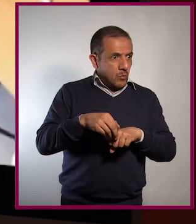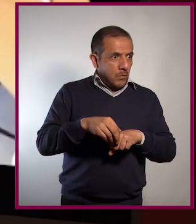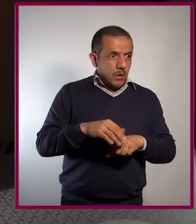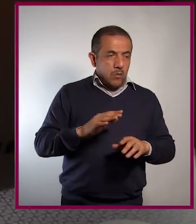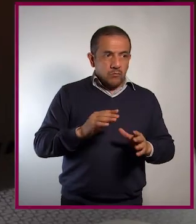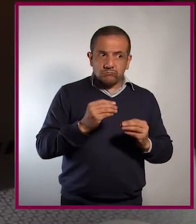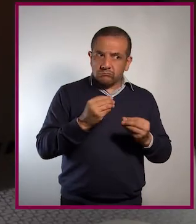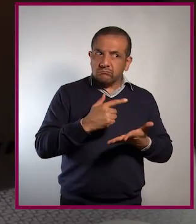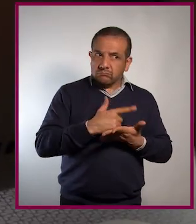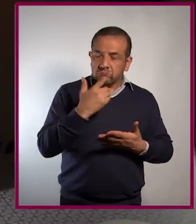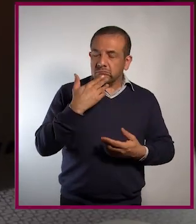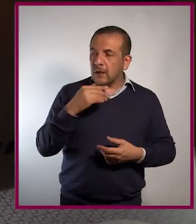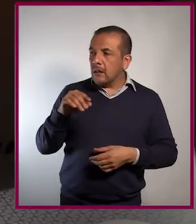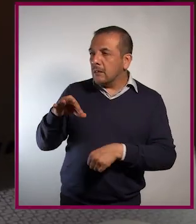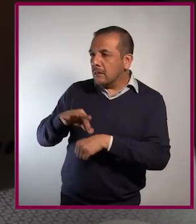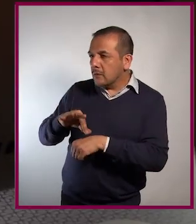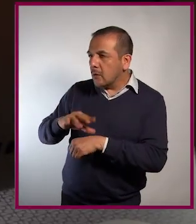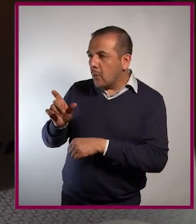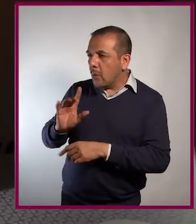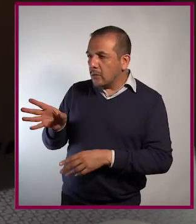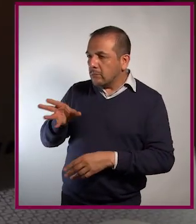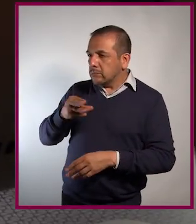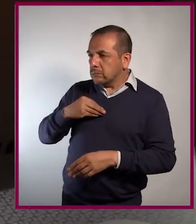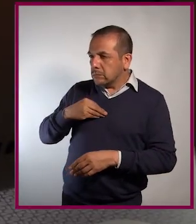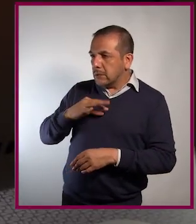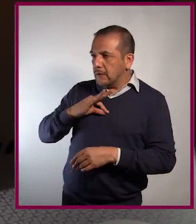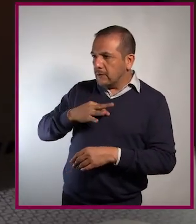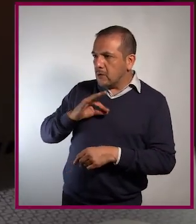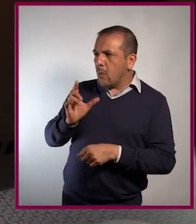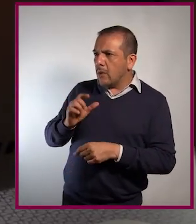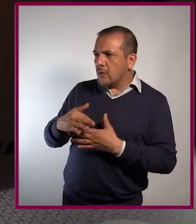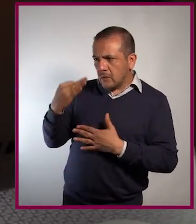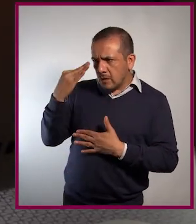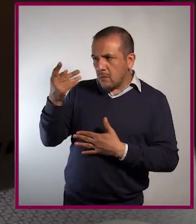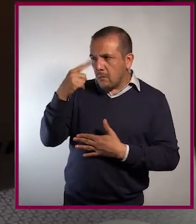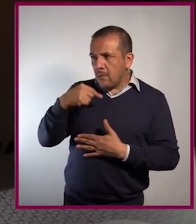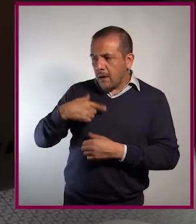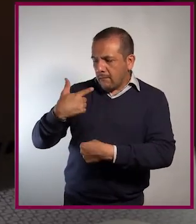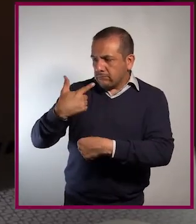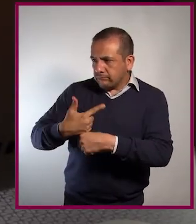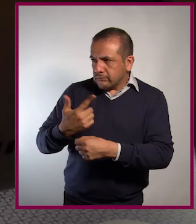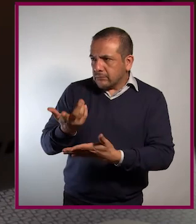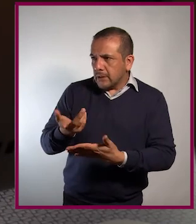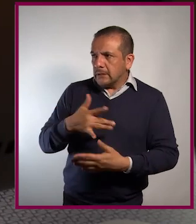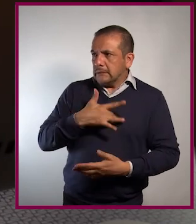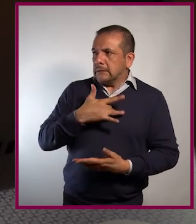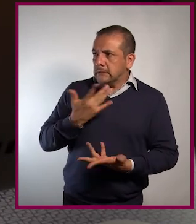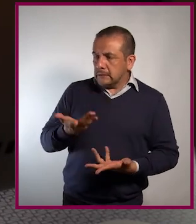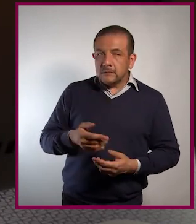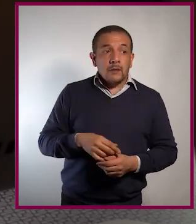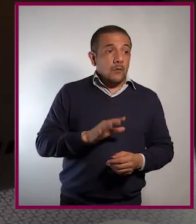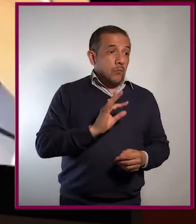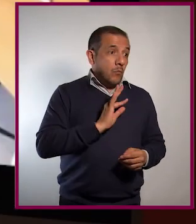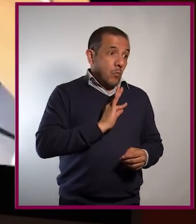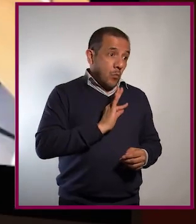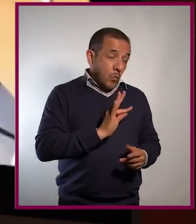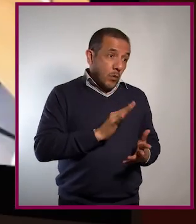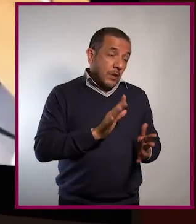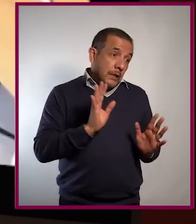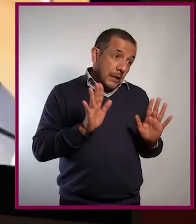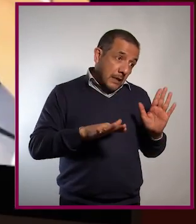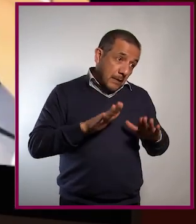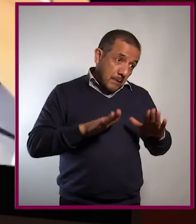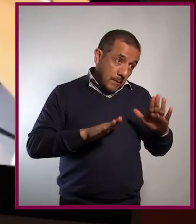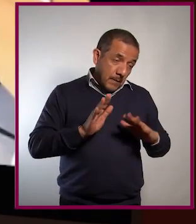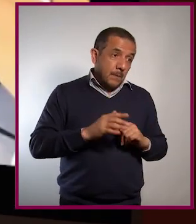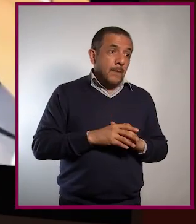¿no? Doctor, a partir de que se tiene la infección activa, ¿cuánto tiempo puede pasar para que detectemos los síntomas? Te puedo